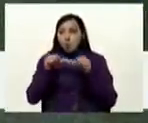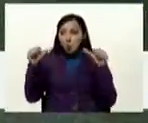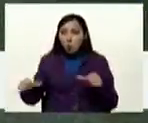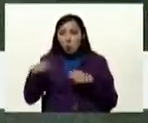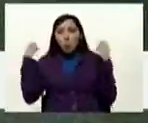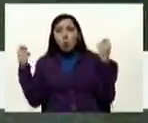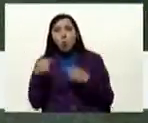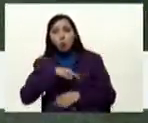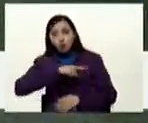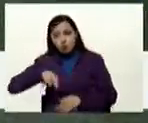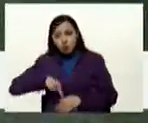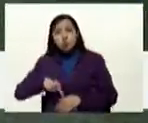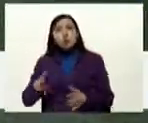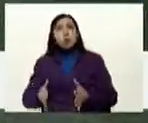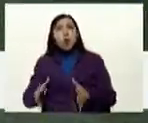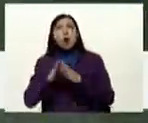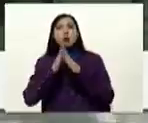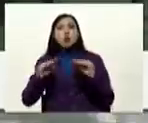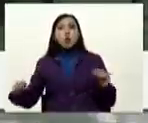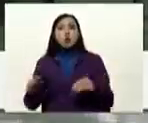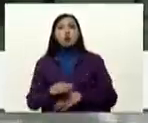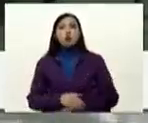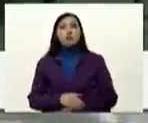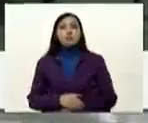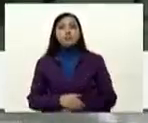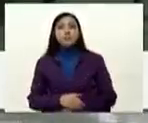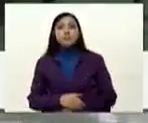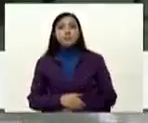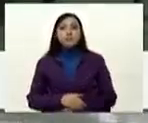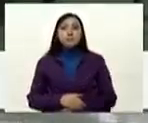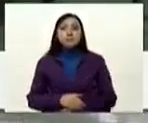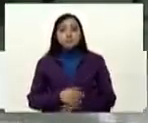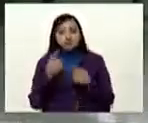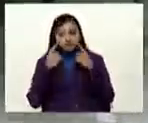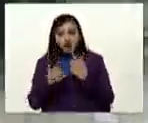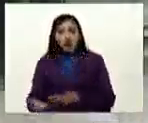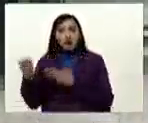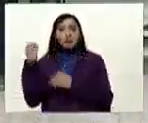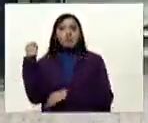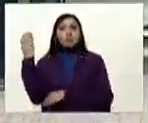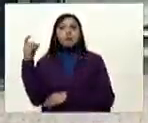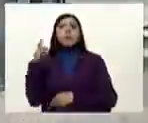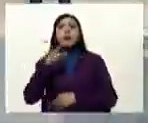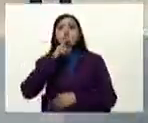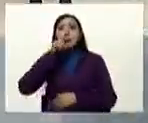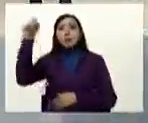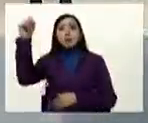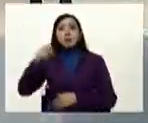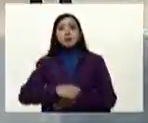y aquí lo hemos logrado entre todos, presidente. Adelante, presidente.